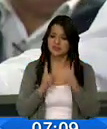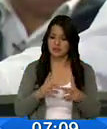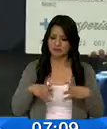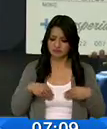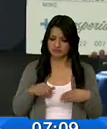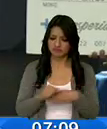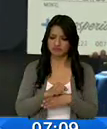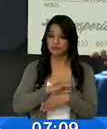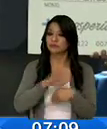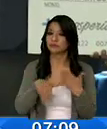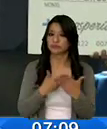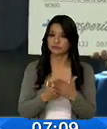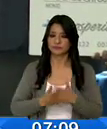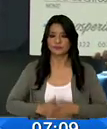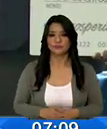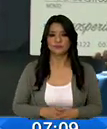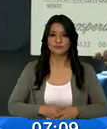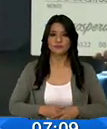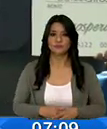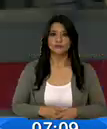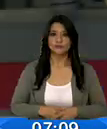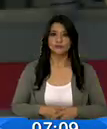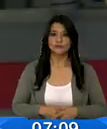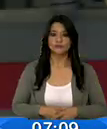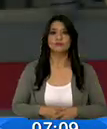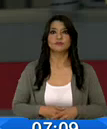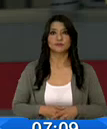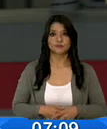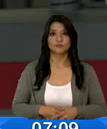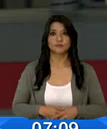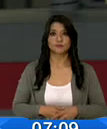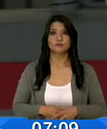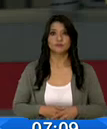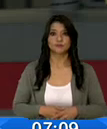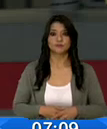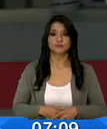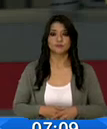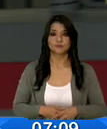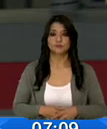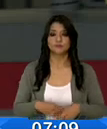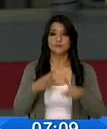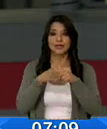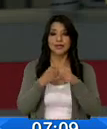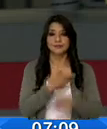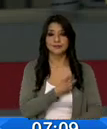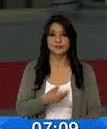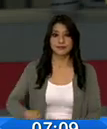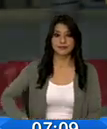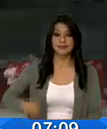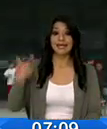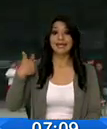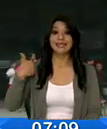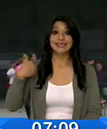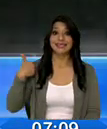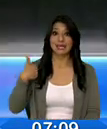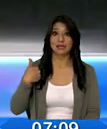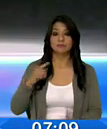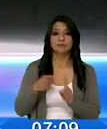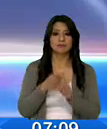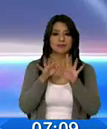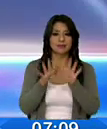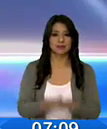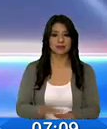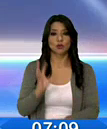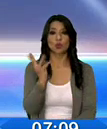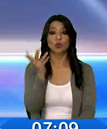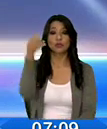todos. Informó Adriana Peralta. El monumento del expresidente de Argentina y primer secretario general de